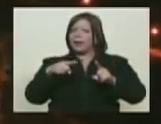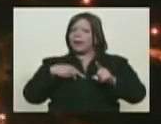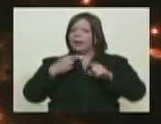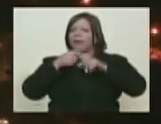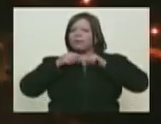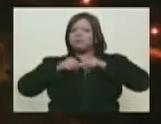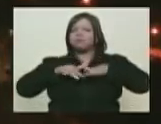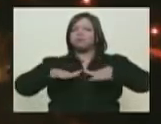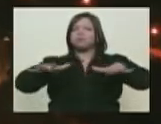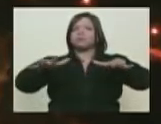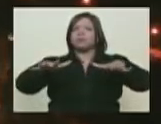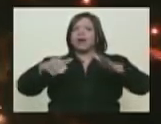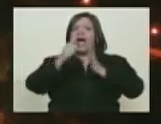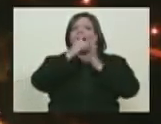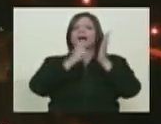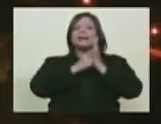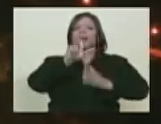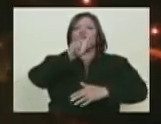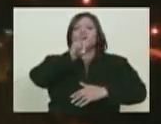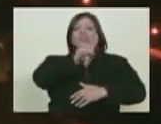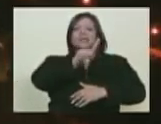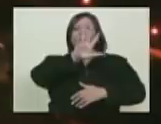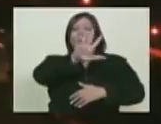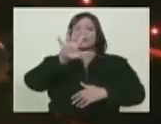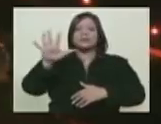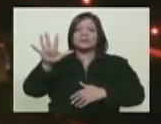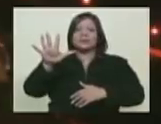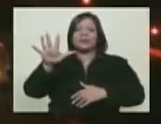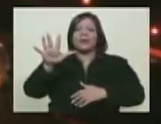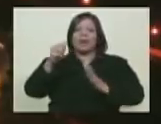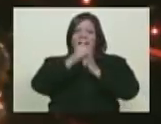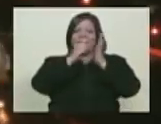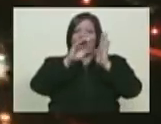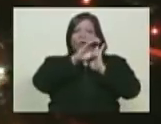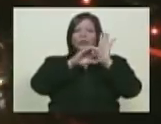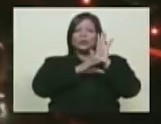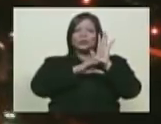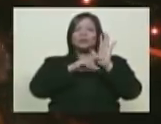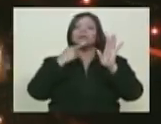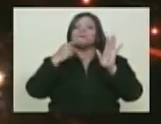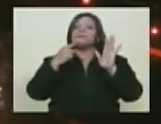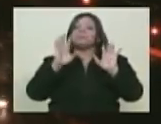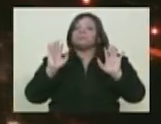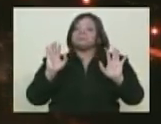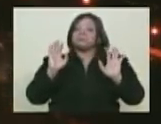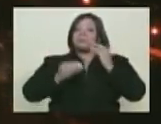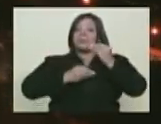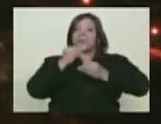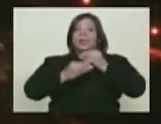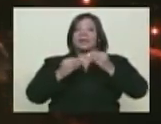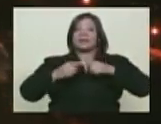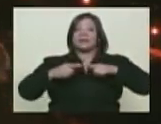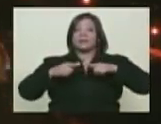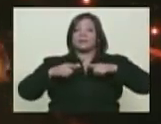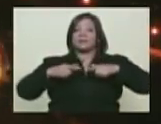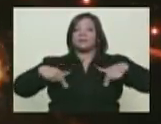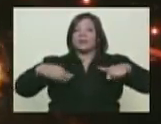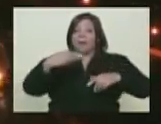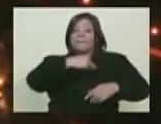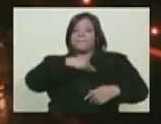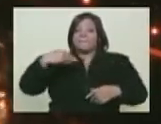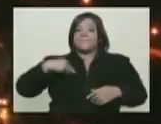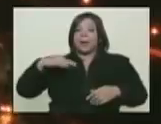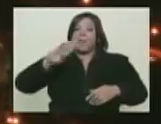despliegue del artículo 155, incluso de llevar a Carles Puigdemont y a miembros de